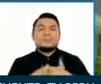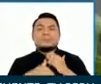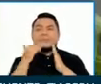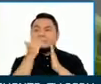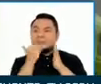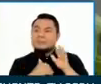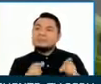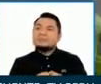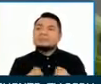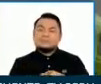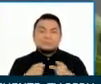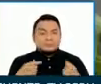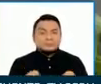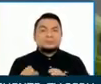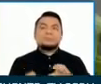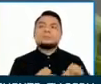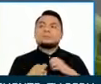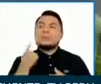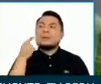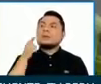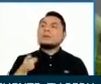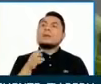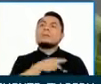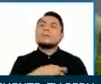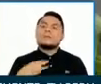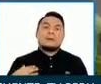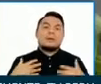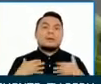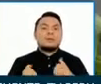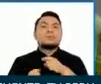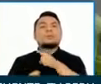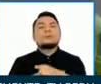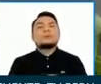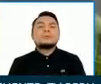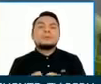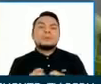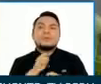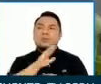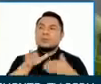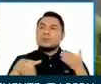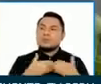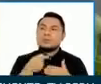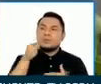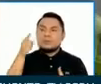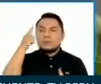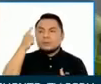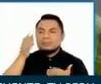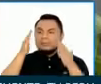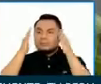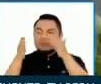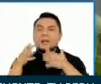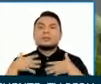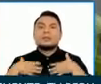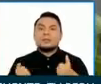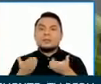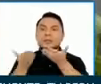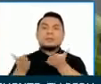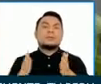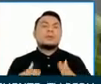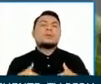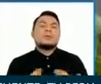que ver también con los esfuerzos que hacemos para que el Ministerio de Salud y en toda la red de asistencial de salud se